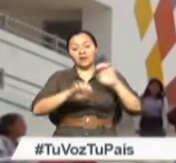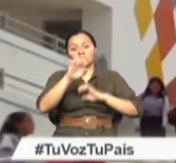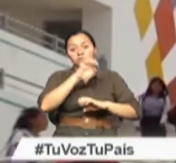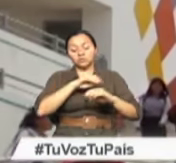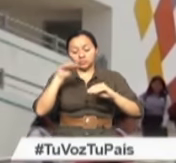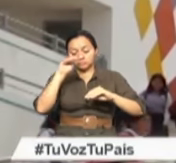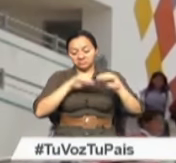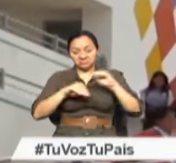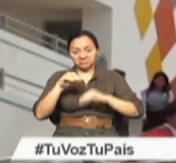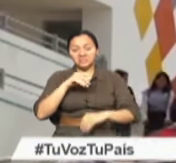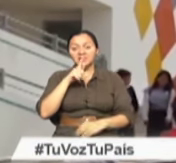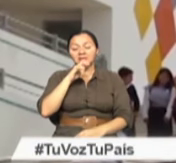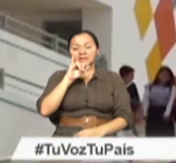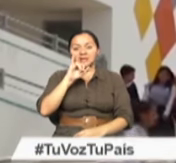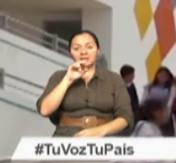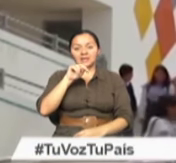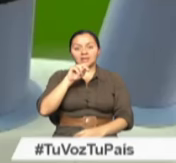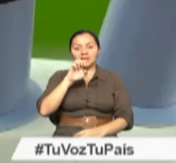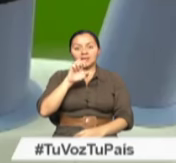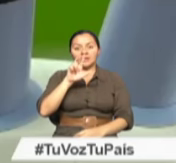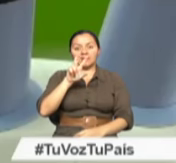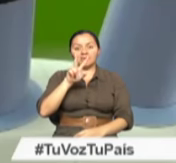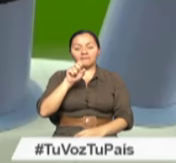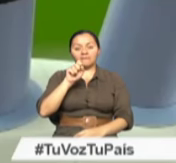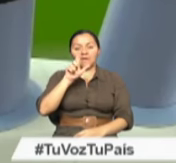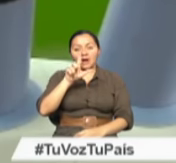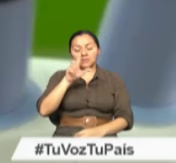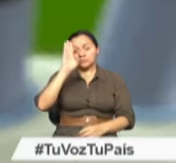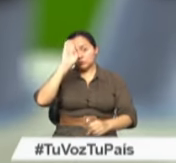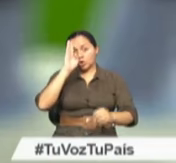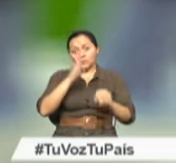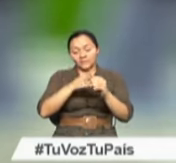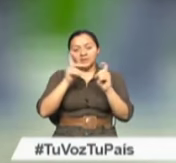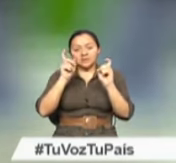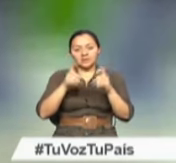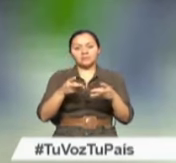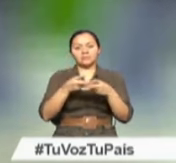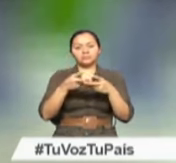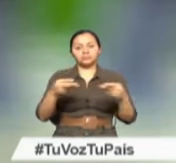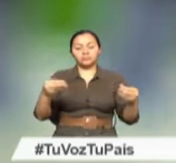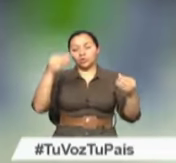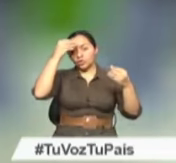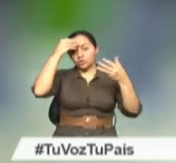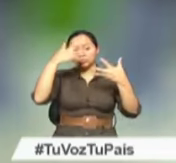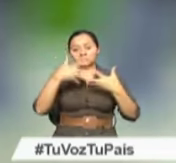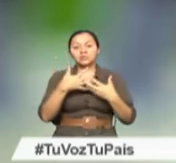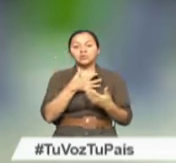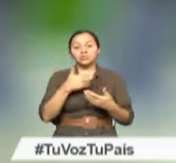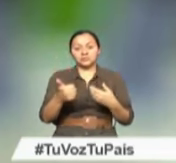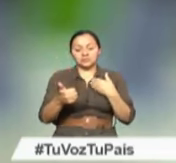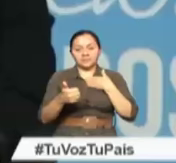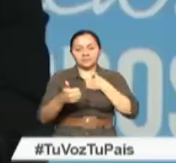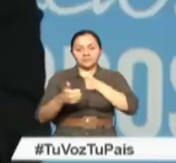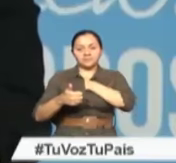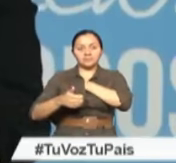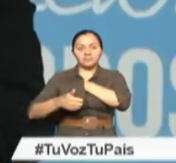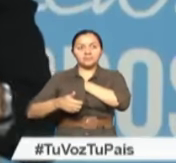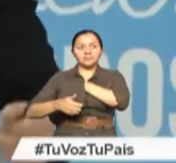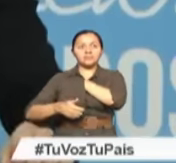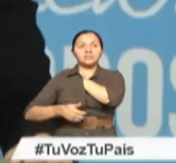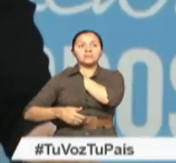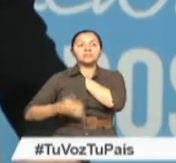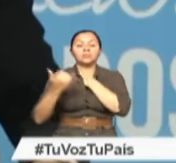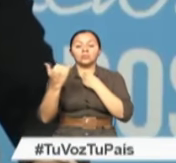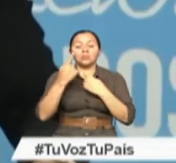de Evaluación Educativa INEVAL y tiene como objetivo medir el nivel de conocimientos de los estudiantes. van a rendir esta prueba